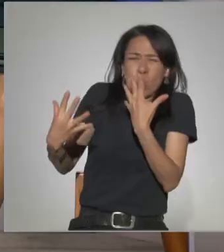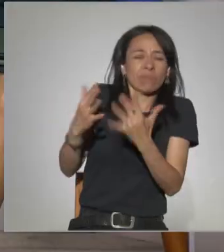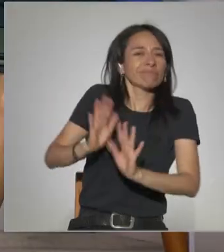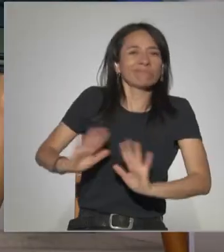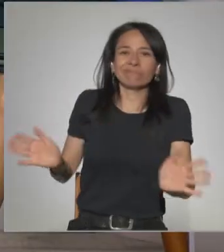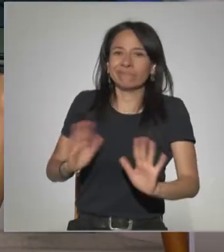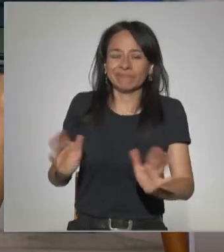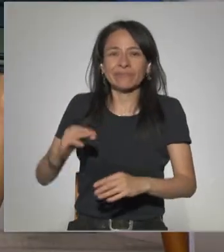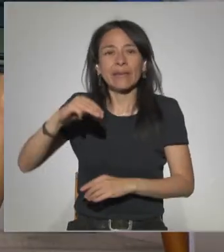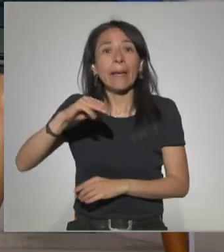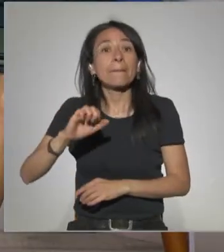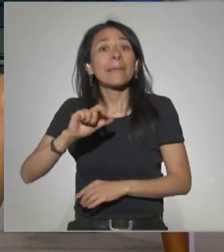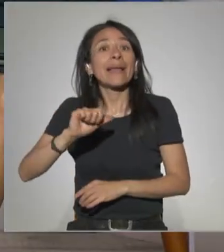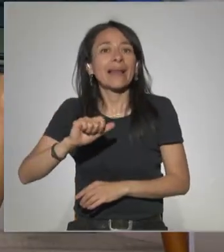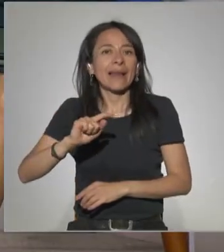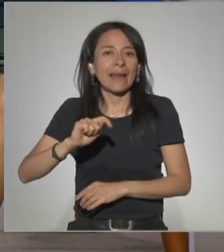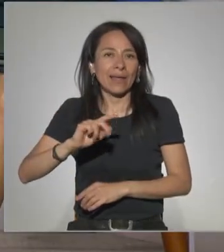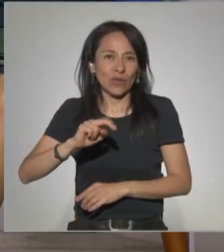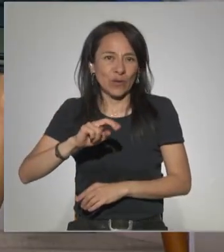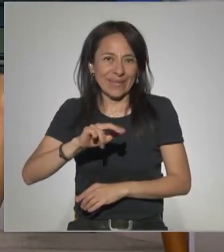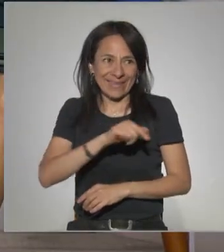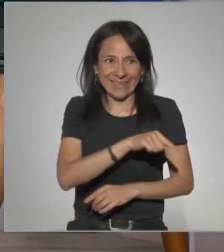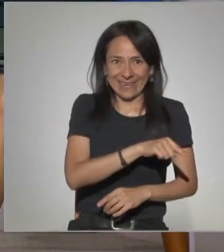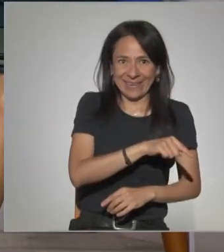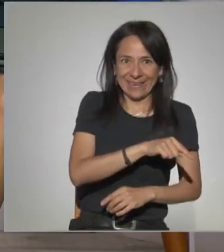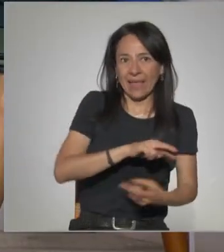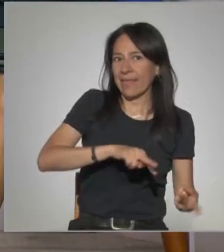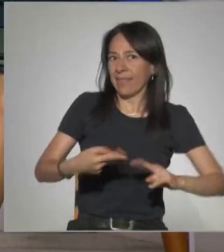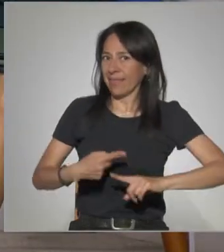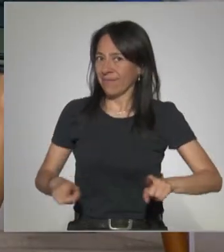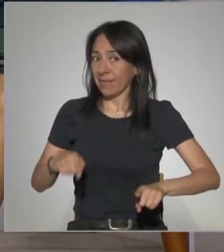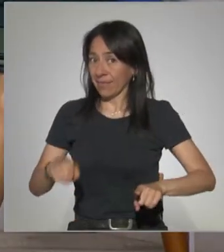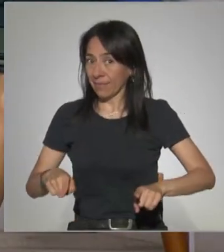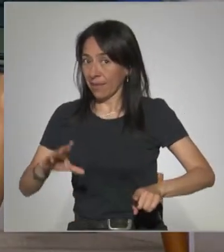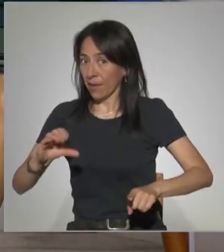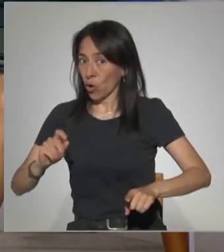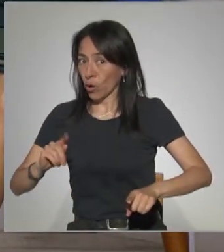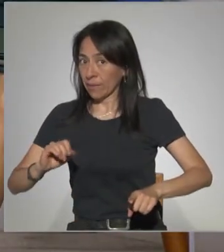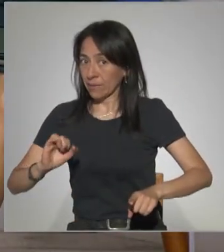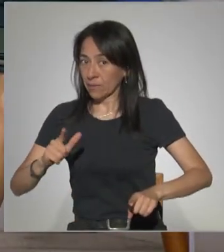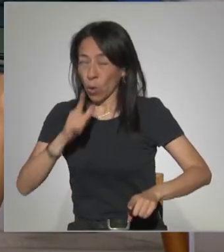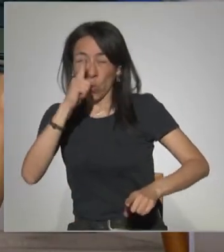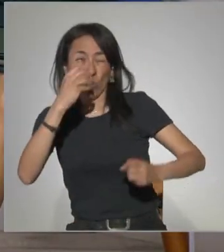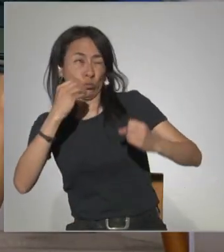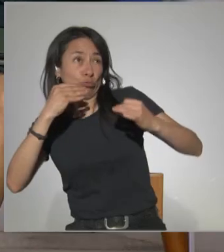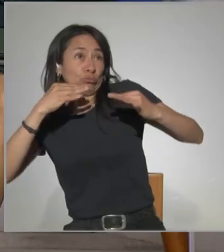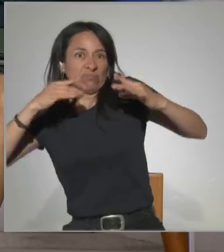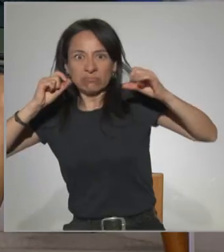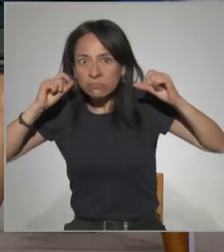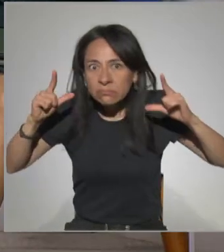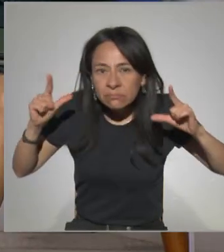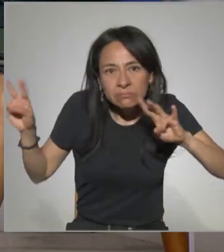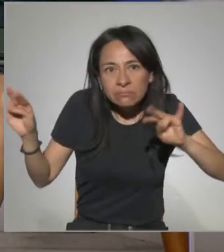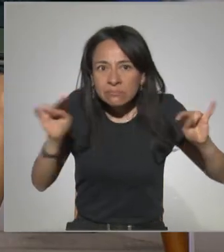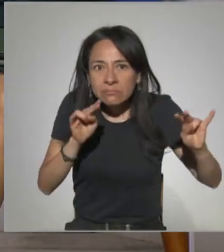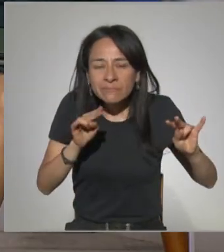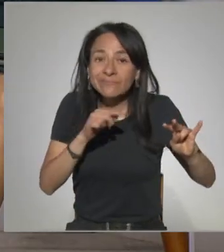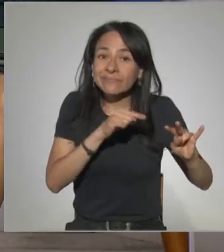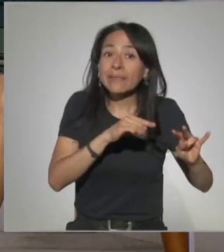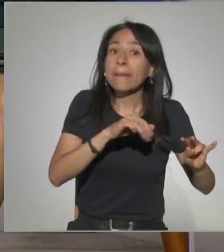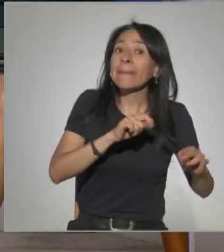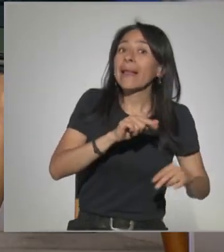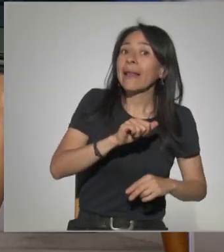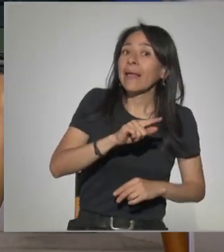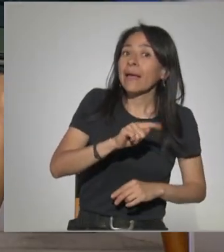contrario del cortisol, que se, digamos, se activa con la luz, la melatonina se secreta con la oscuridad, ¿no? Entonces...